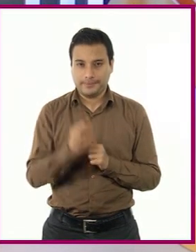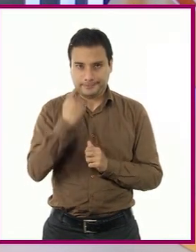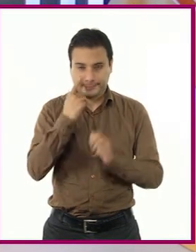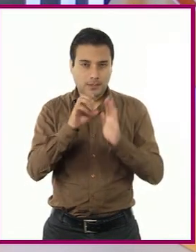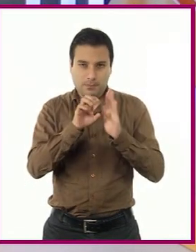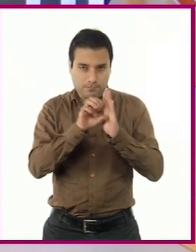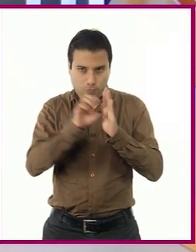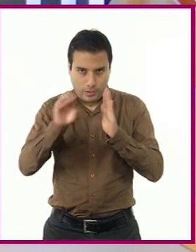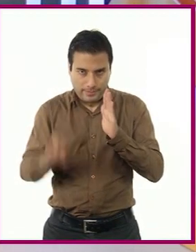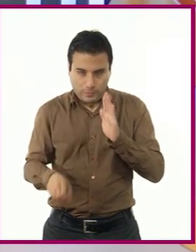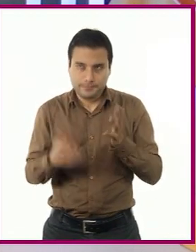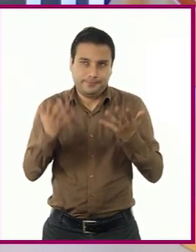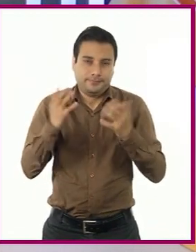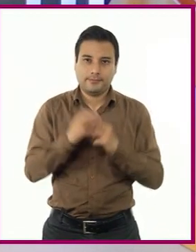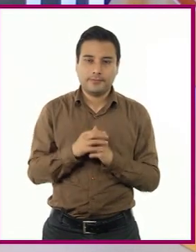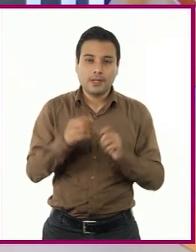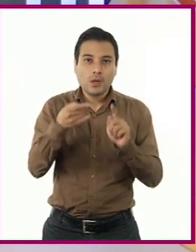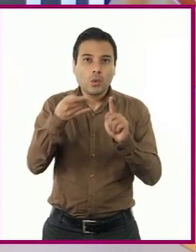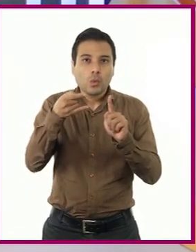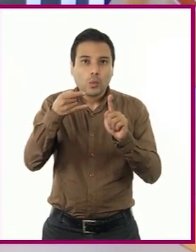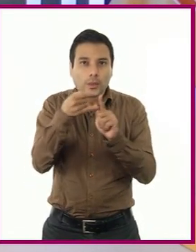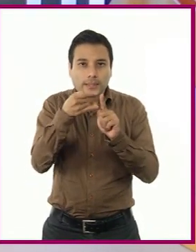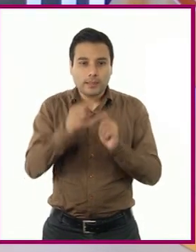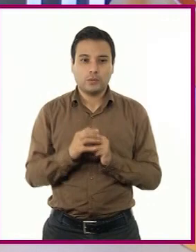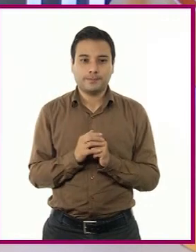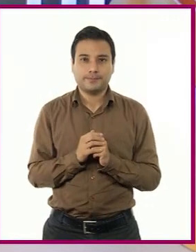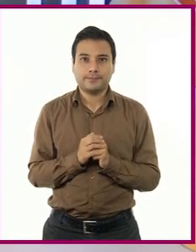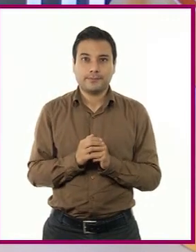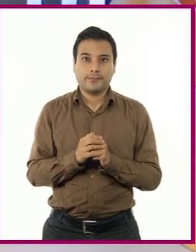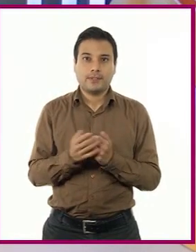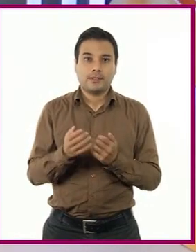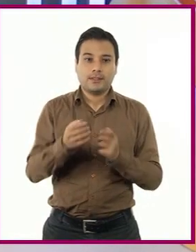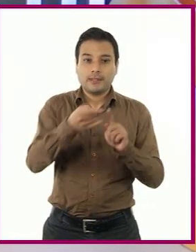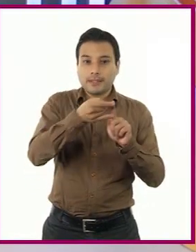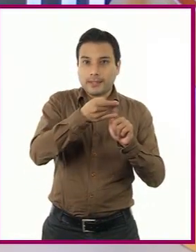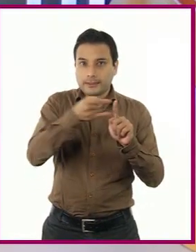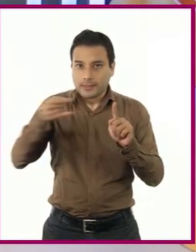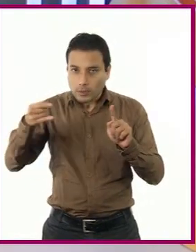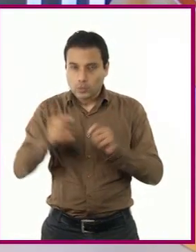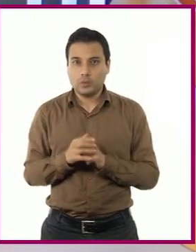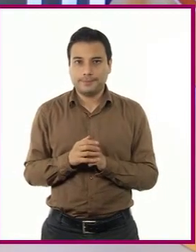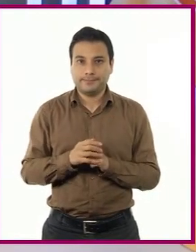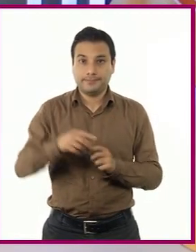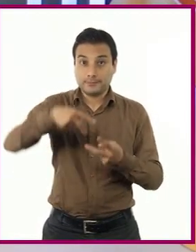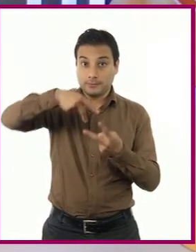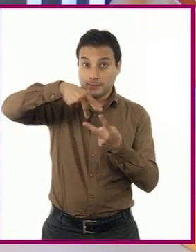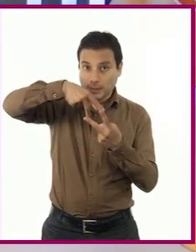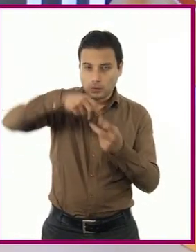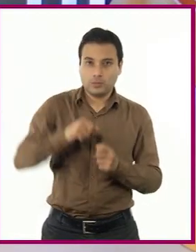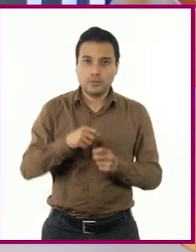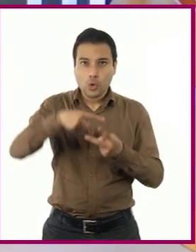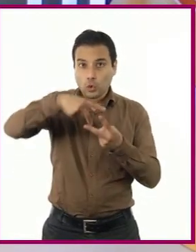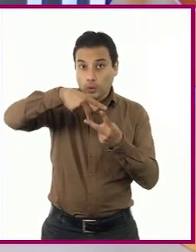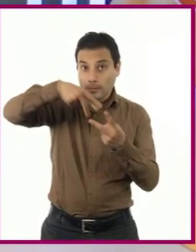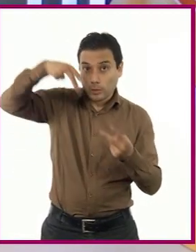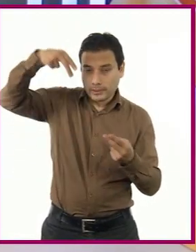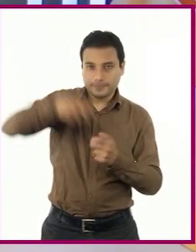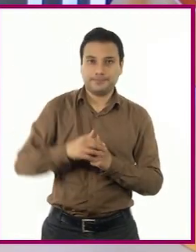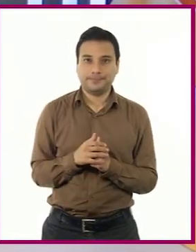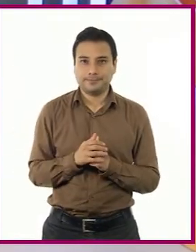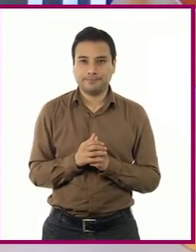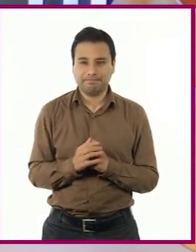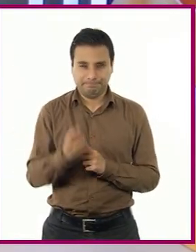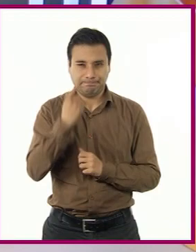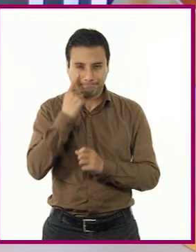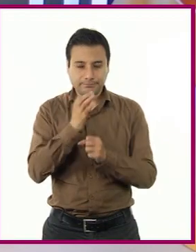ejemplo, puede ser un cuadrado, un rectángulo, un rombo o un rombo. Ahora vamos a